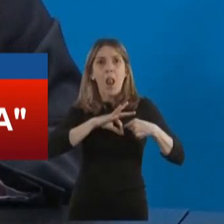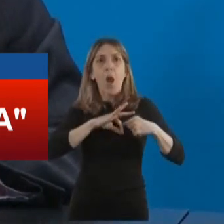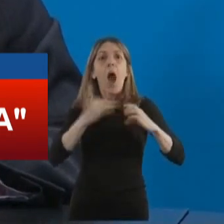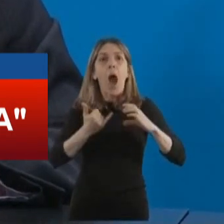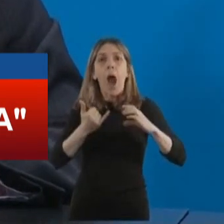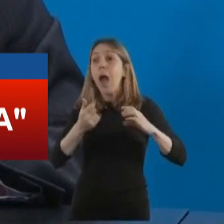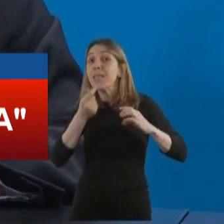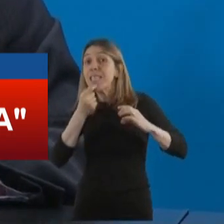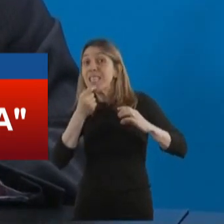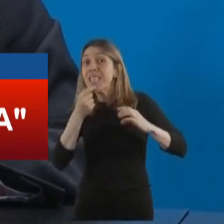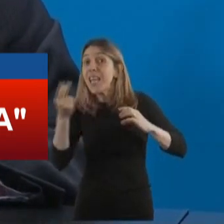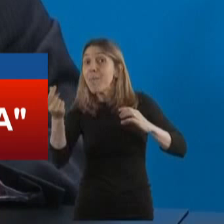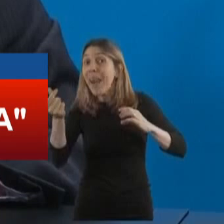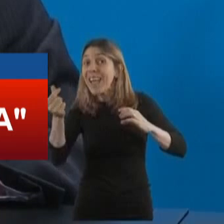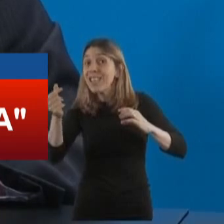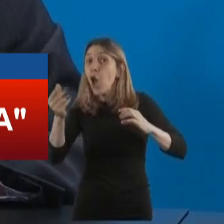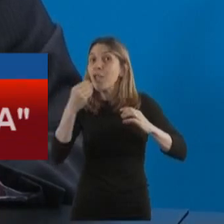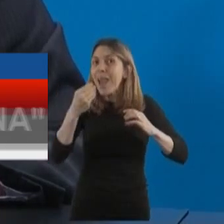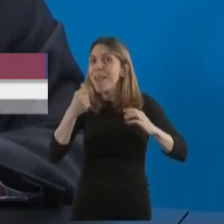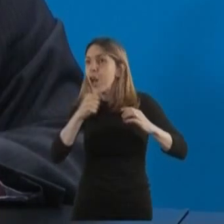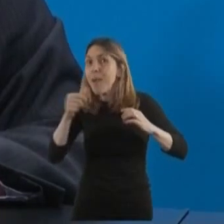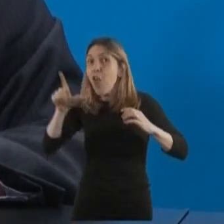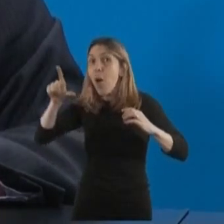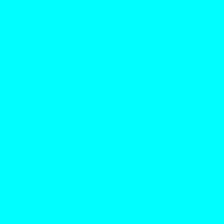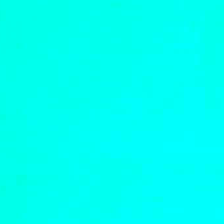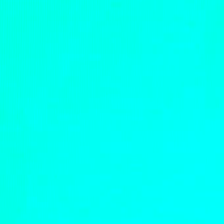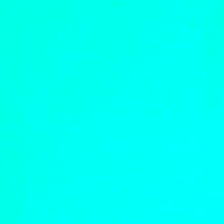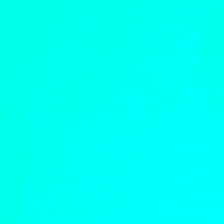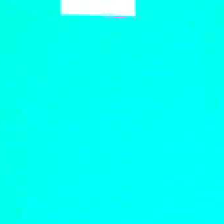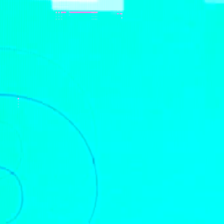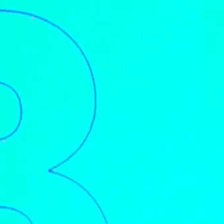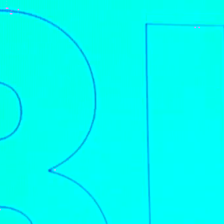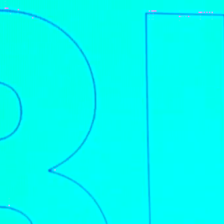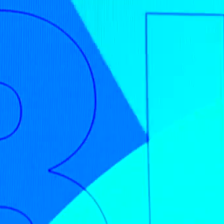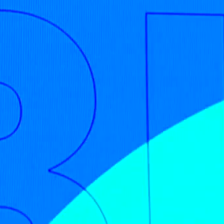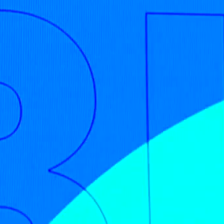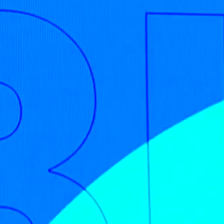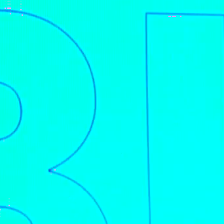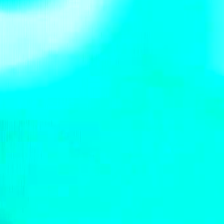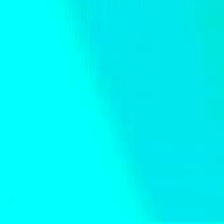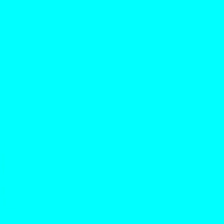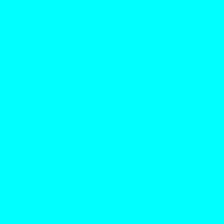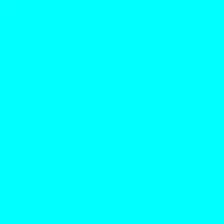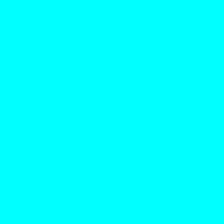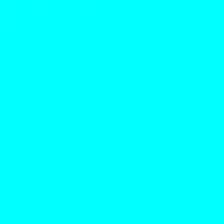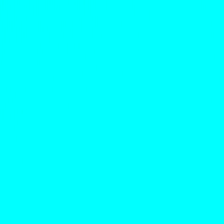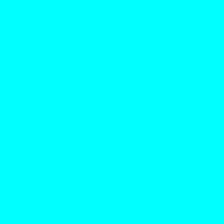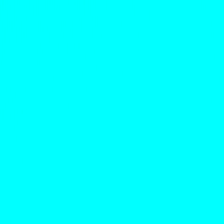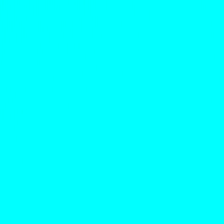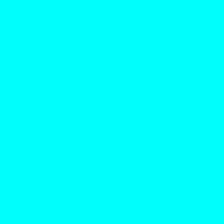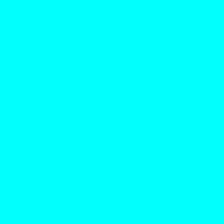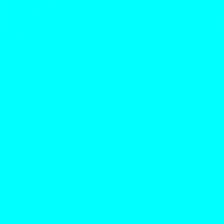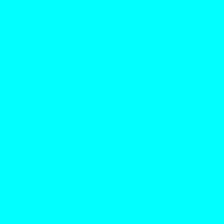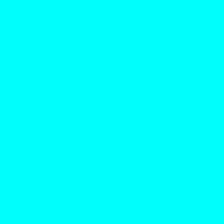de bajar el peso de estos consumos esenciales. Yo creo que... Bien, el secretario de Comercio Interior junto a la ministra de Salud y